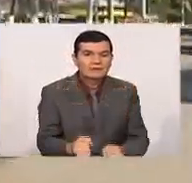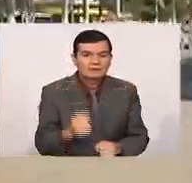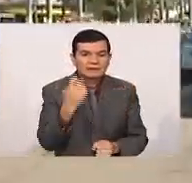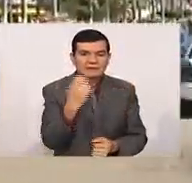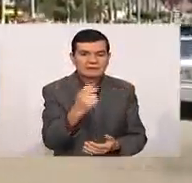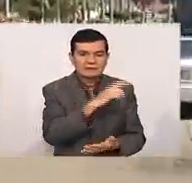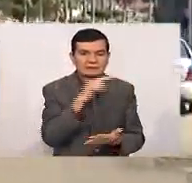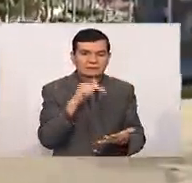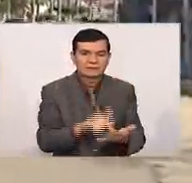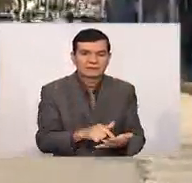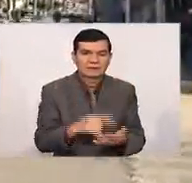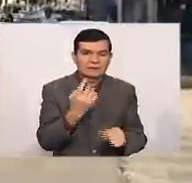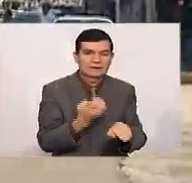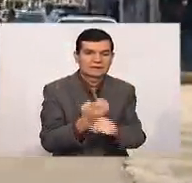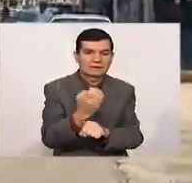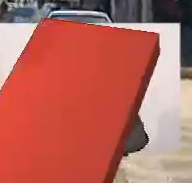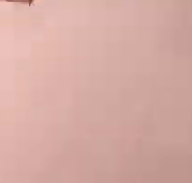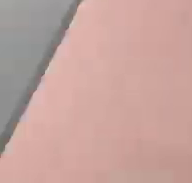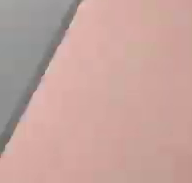esa zona del estado.